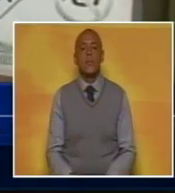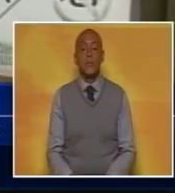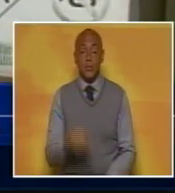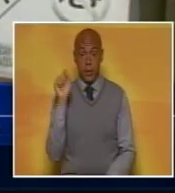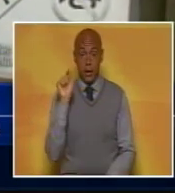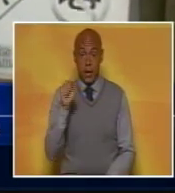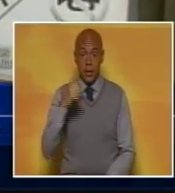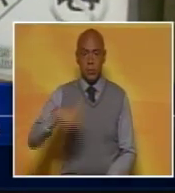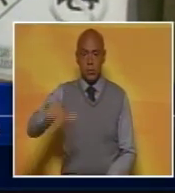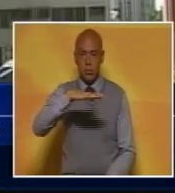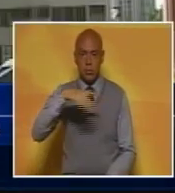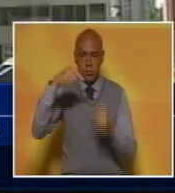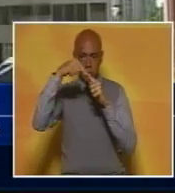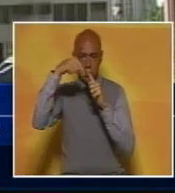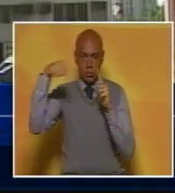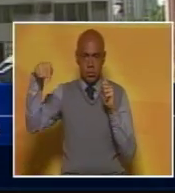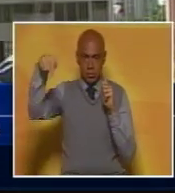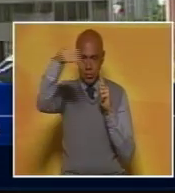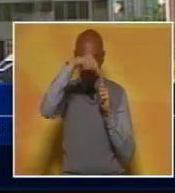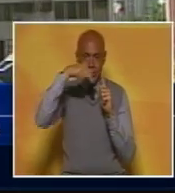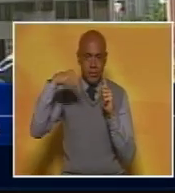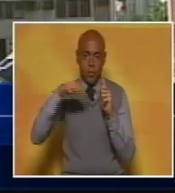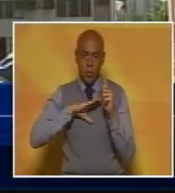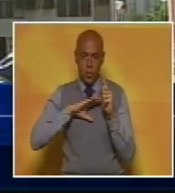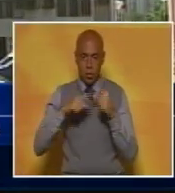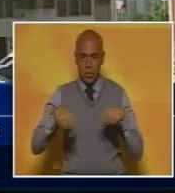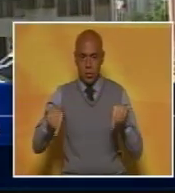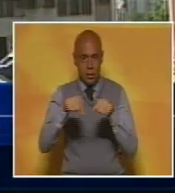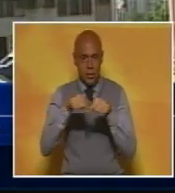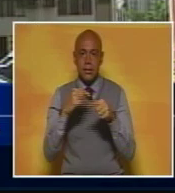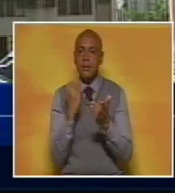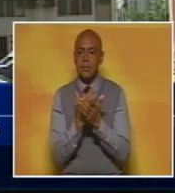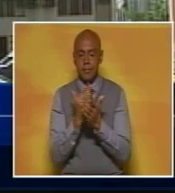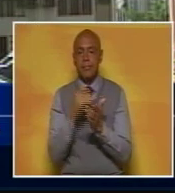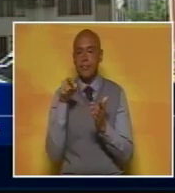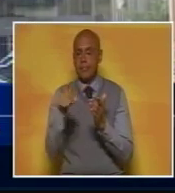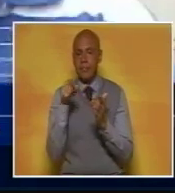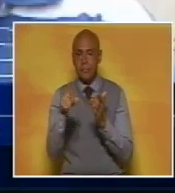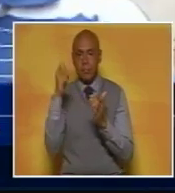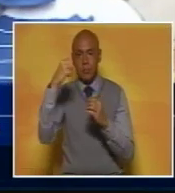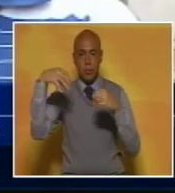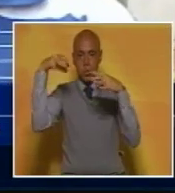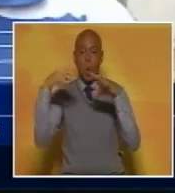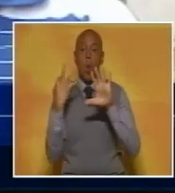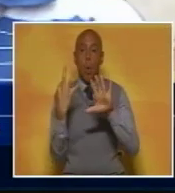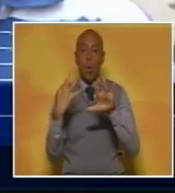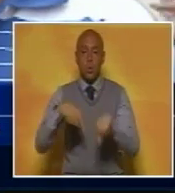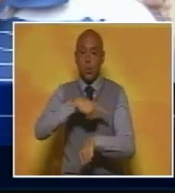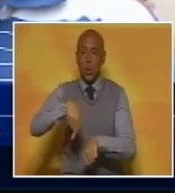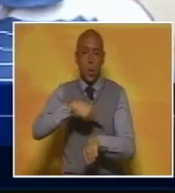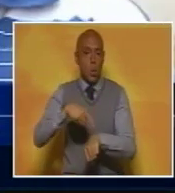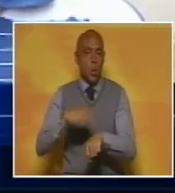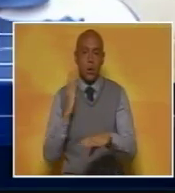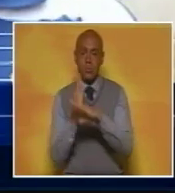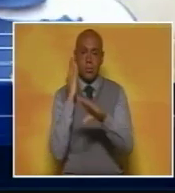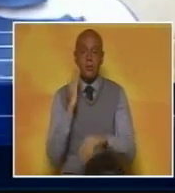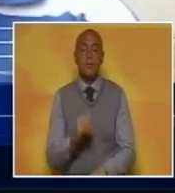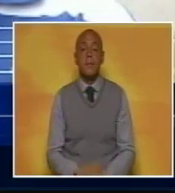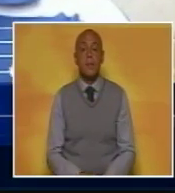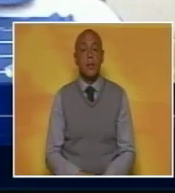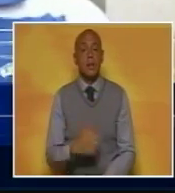Ese circuito sigue siendo el más afectado con el esquema de administración de carga que superan las 8 horas continuas. No descanso en ningún